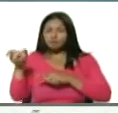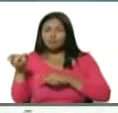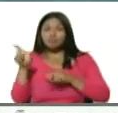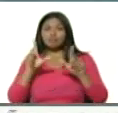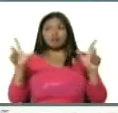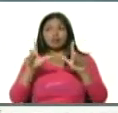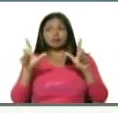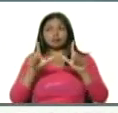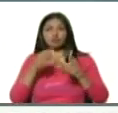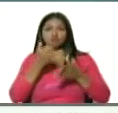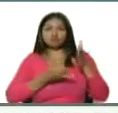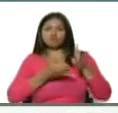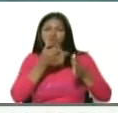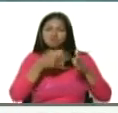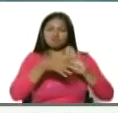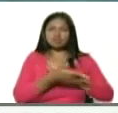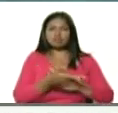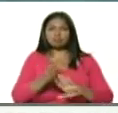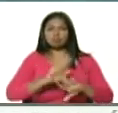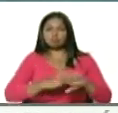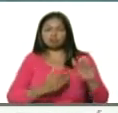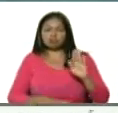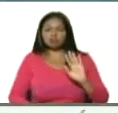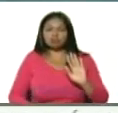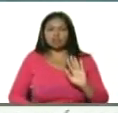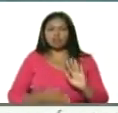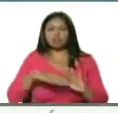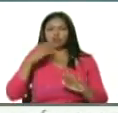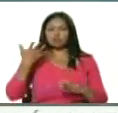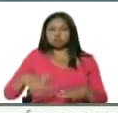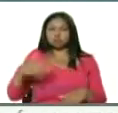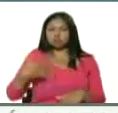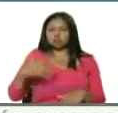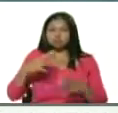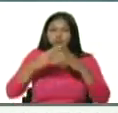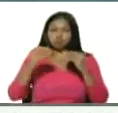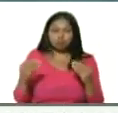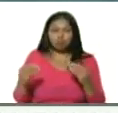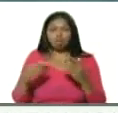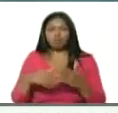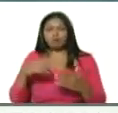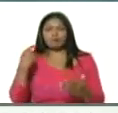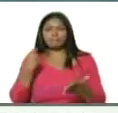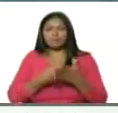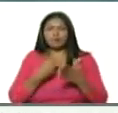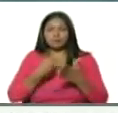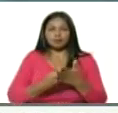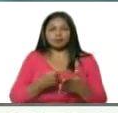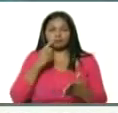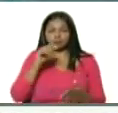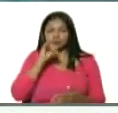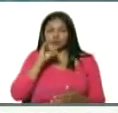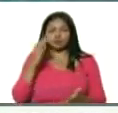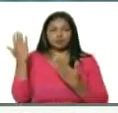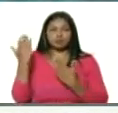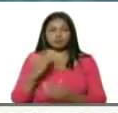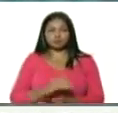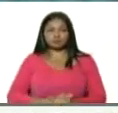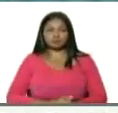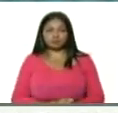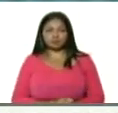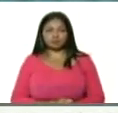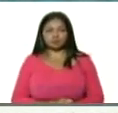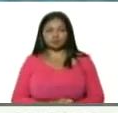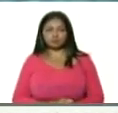televisión por suscripción que han incurrido en aumento injustificado de sus tarifas. Meisner Patricia Bolívar con los detalles. Adelante,